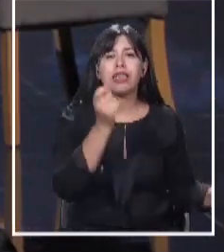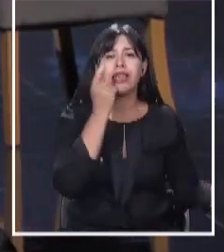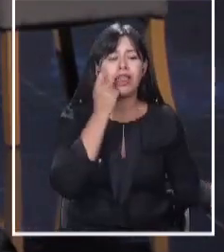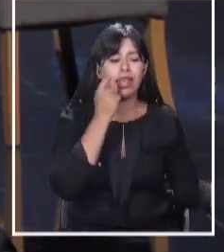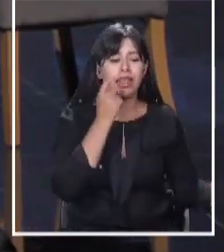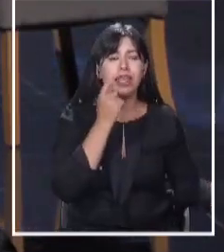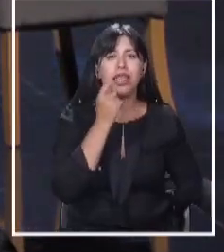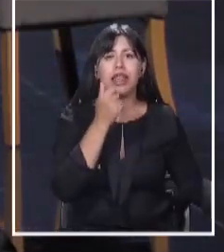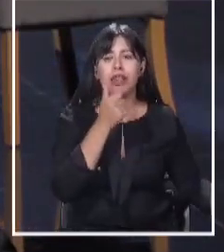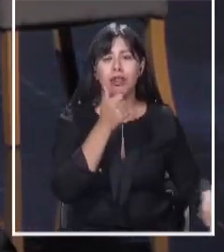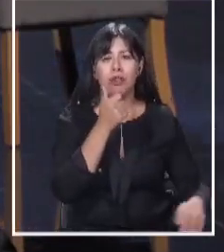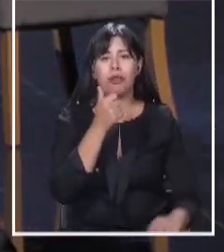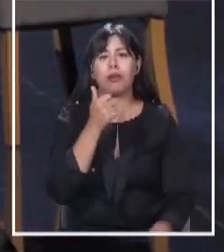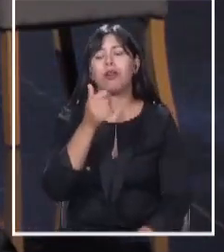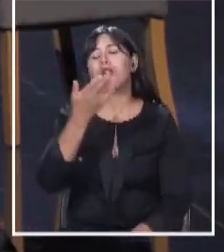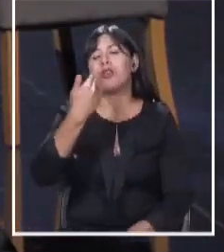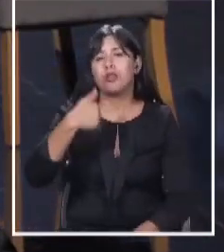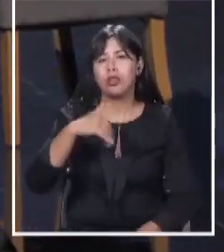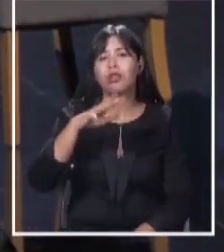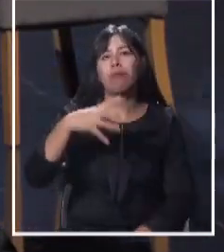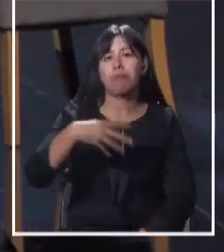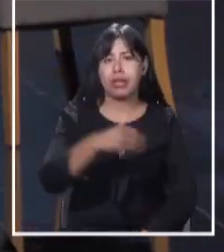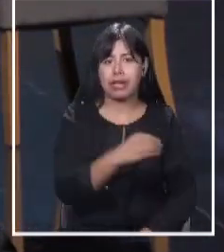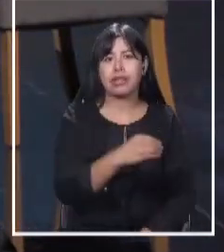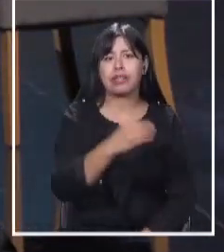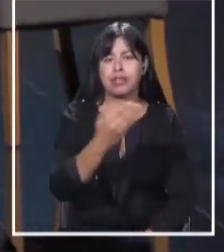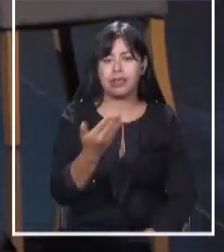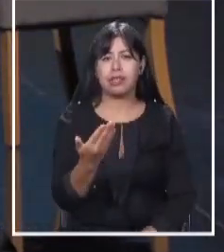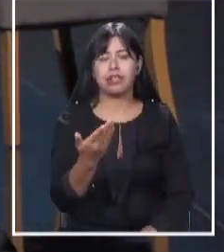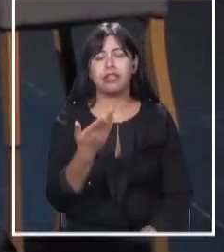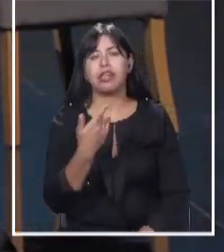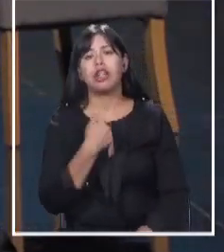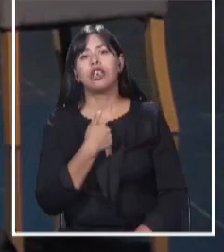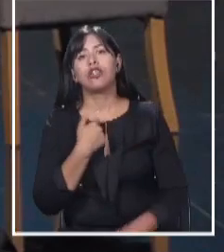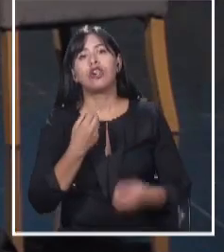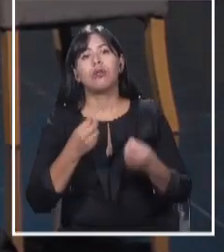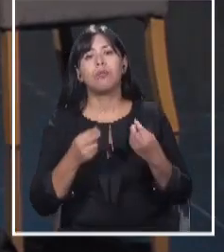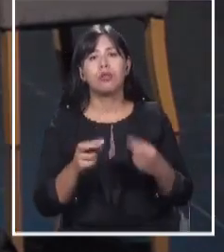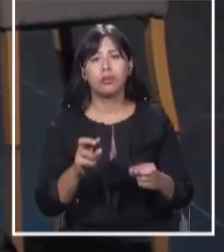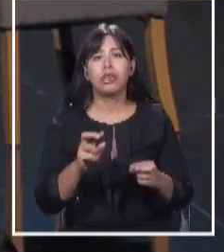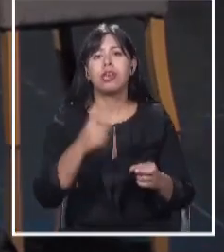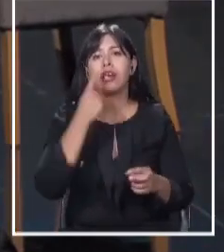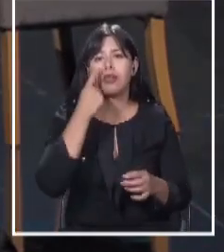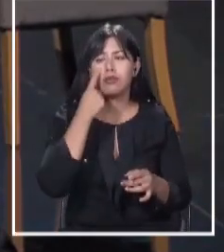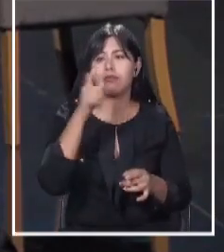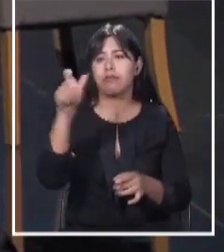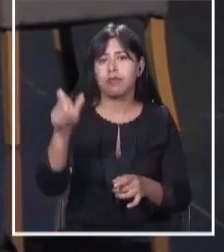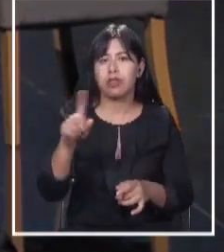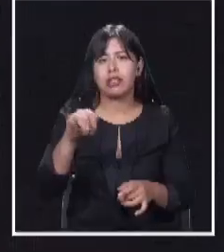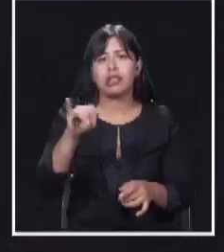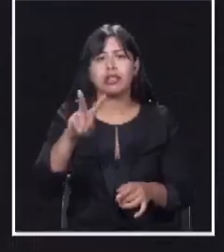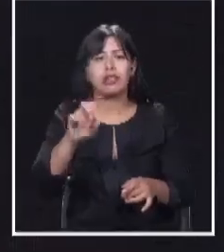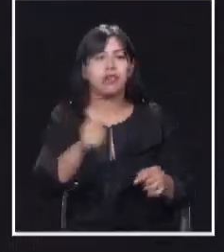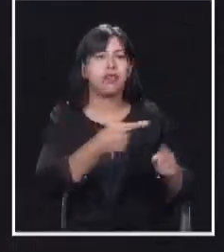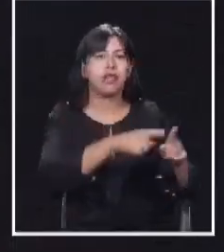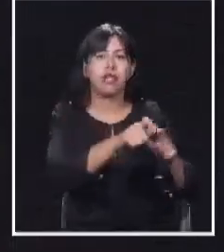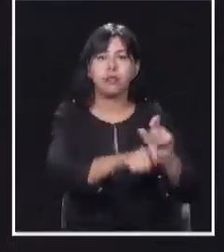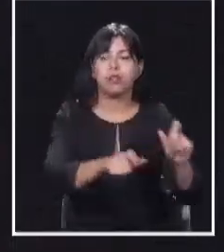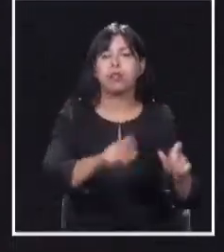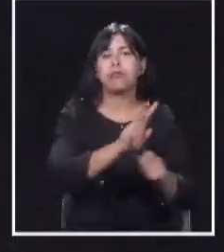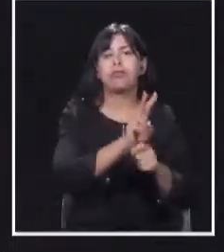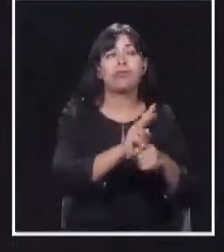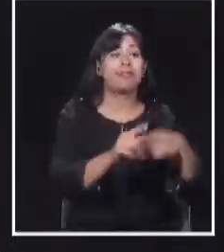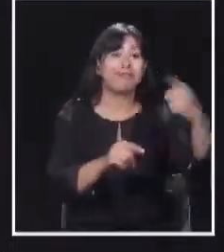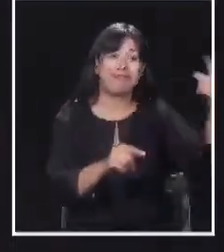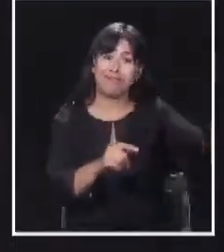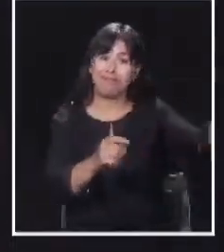somos parte de esa trama. Yo he tenido la oportunidad de conocer gente como ustedes, de trabajar con Silvia, tener profesores como Katy, que está allá, que me